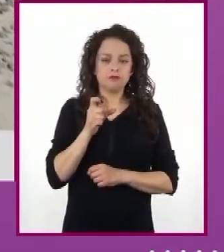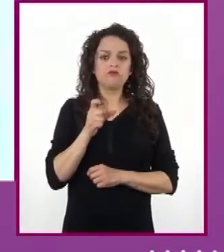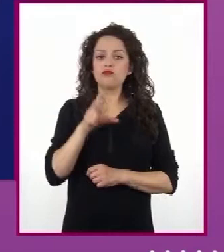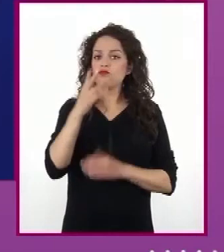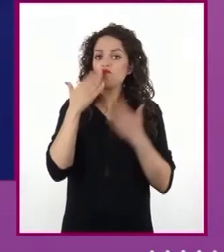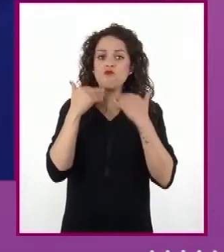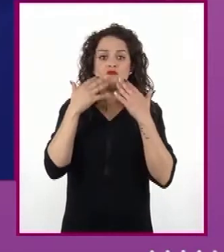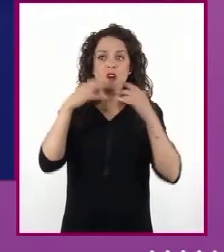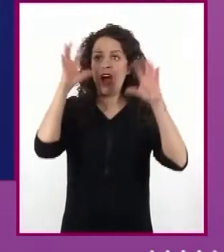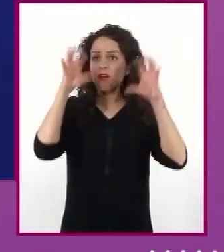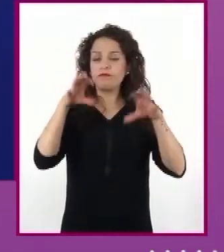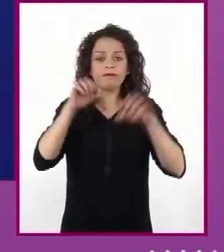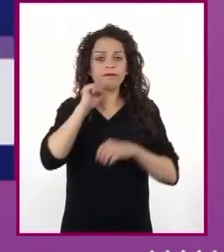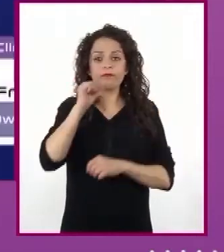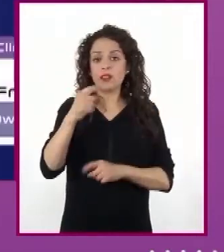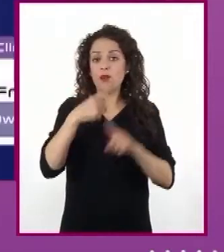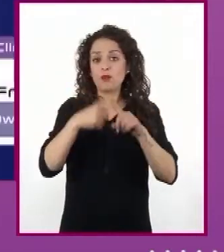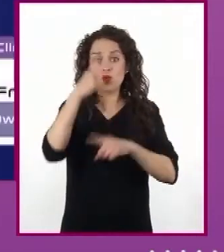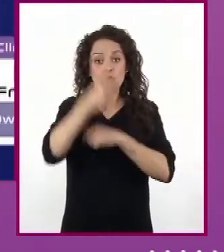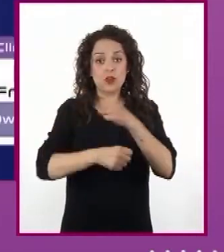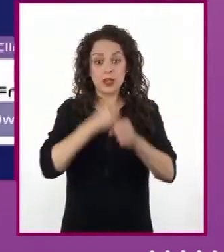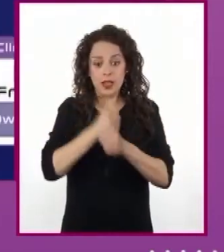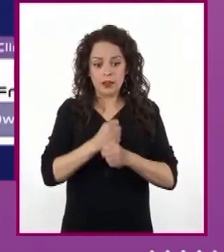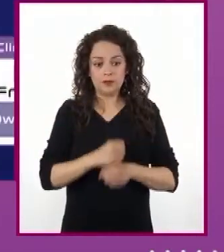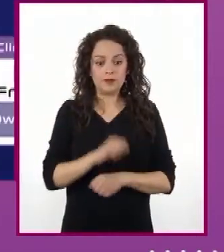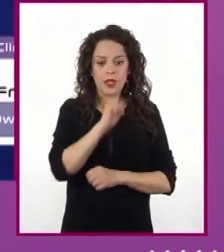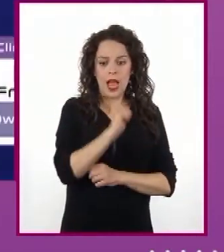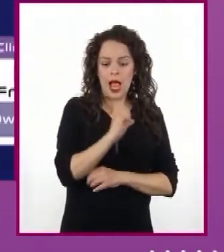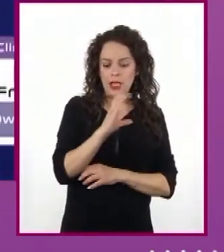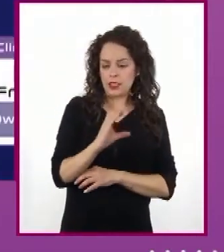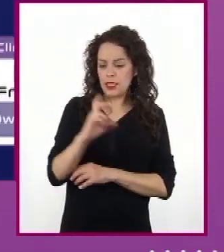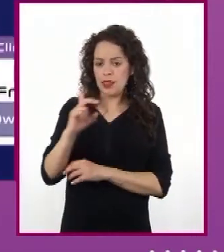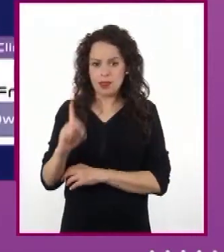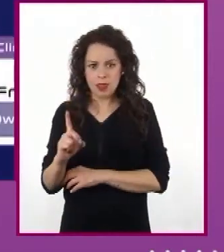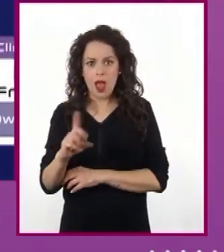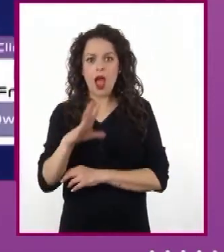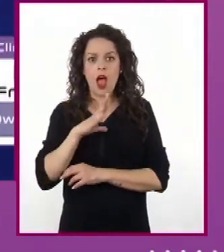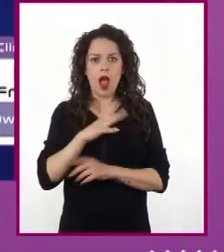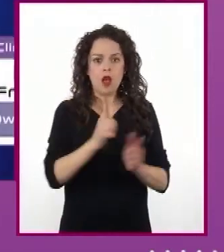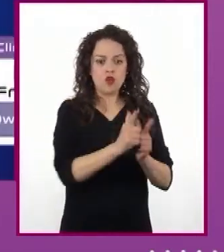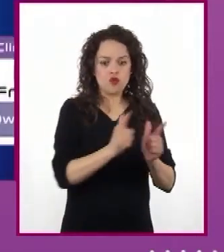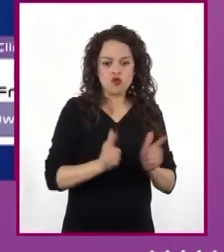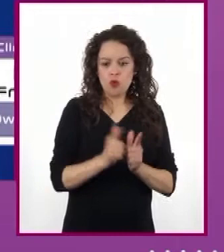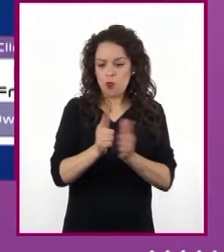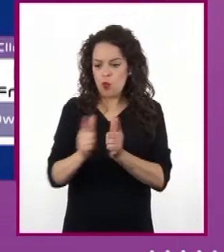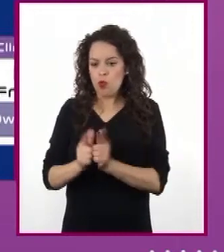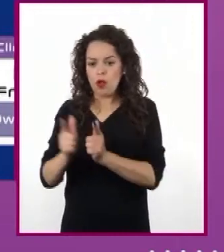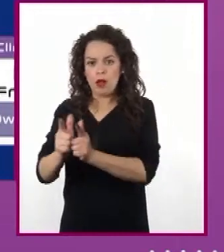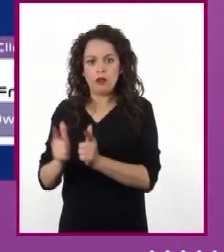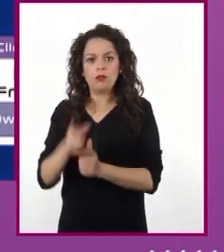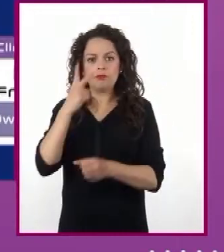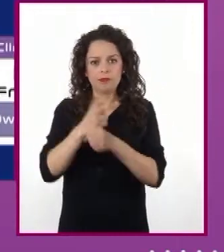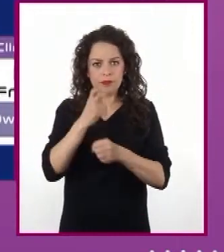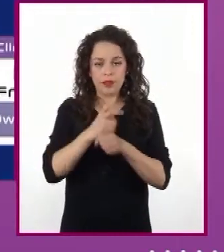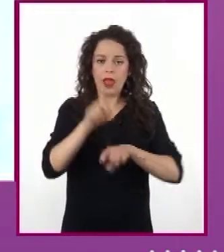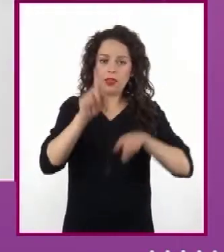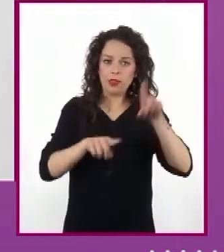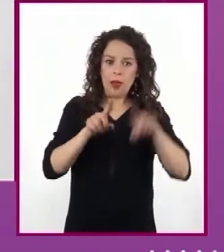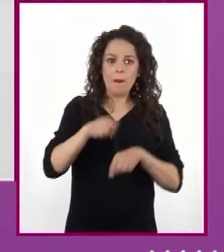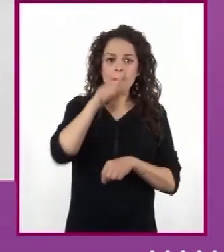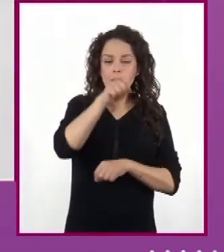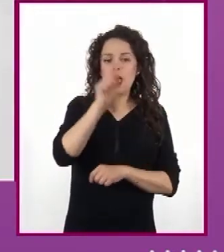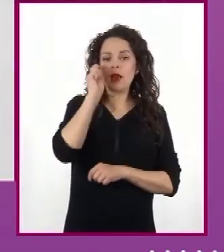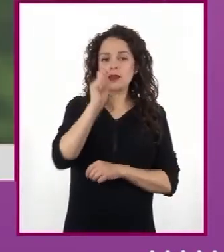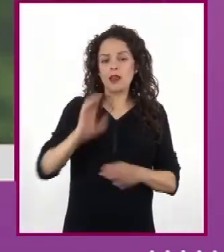año. Los climas A, C y D se dividen en subgrupos dependiendo del régimen de lluvia que presentan. Por ejemplo,